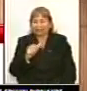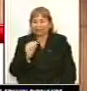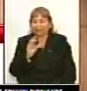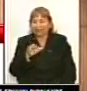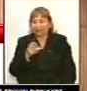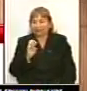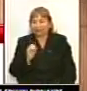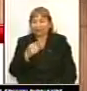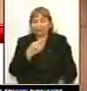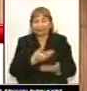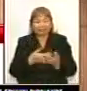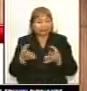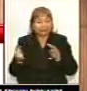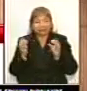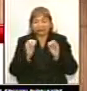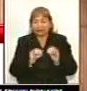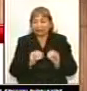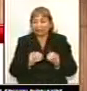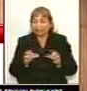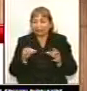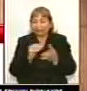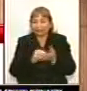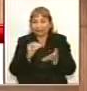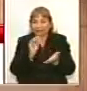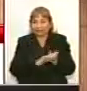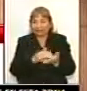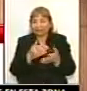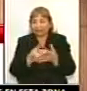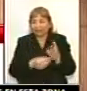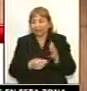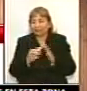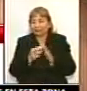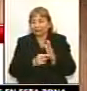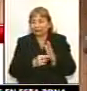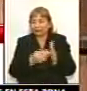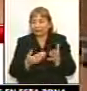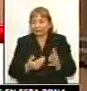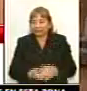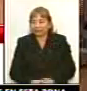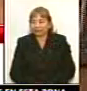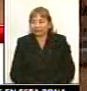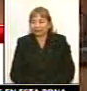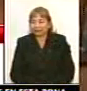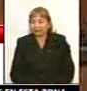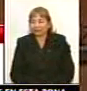pasamos a reconsideración el presente proyecto.